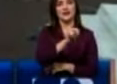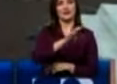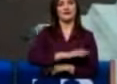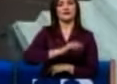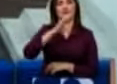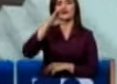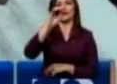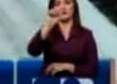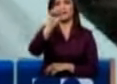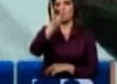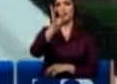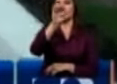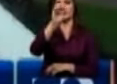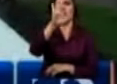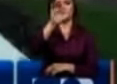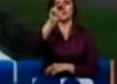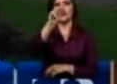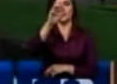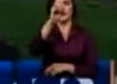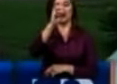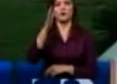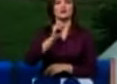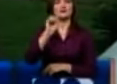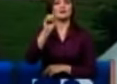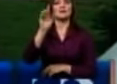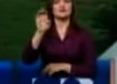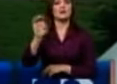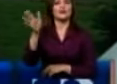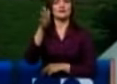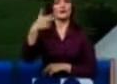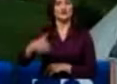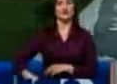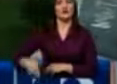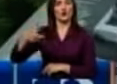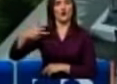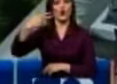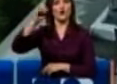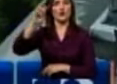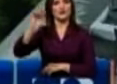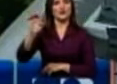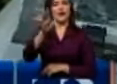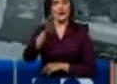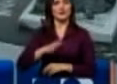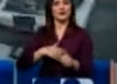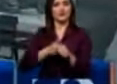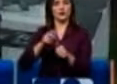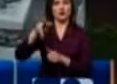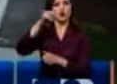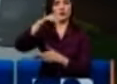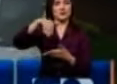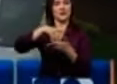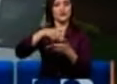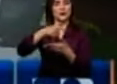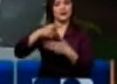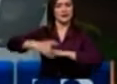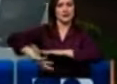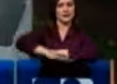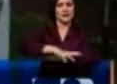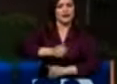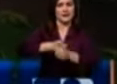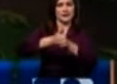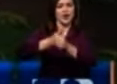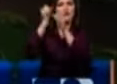del Ecuador, cabecera cantonal del Cantón Chone, situada al norte de la provincia de Manabí, a orillas del río Chone. Fue fundada como poblado con